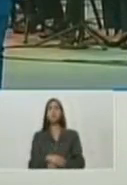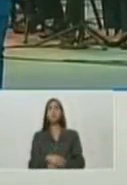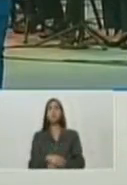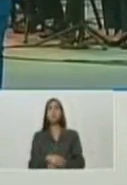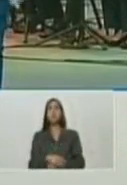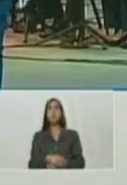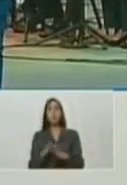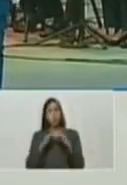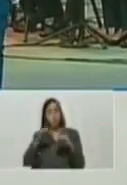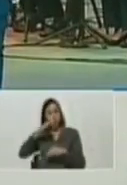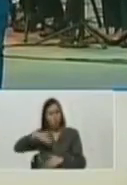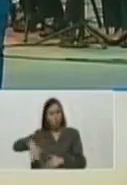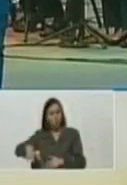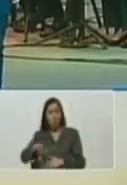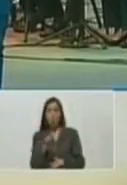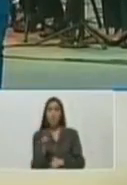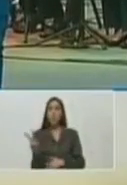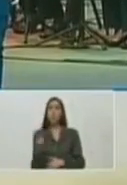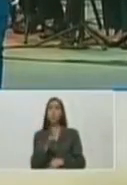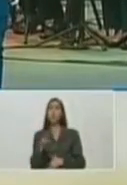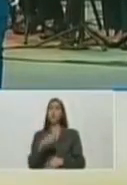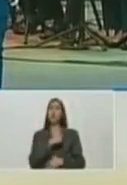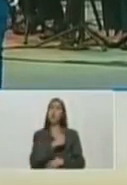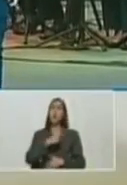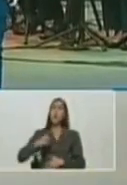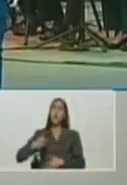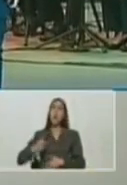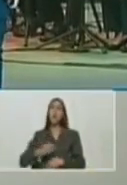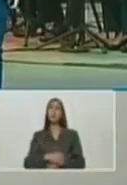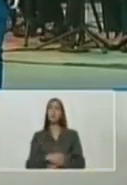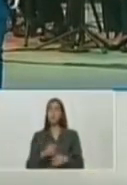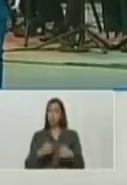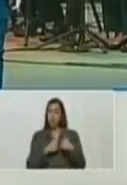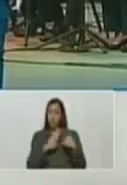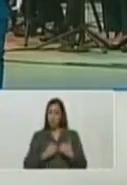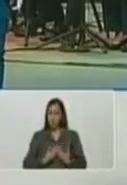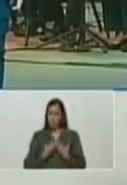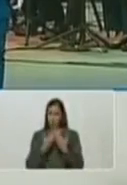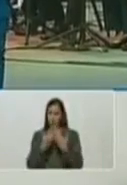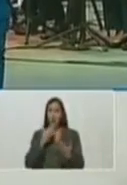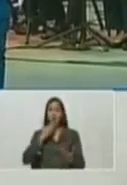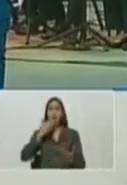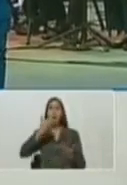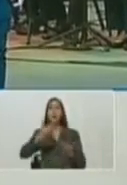todo el pueblo venezolano, quiero de corazón agradecerle